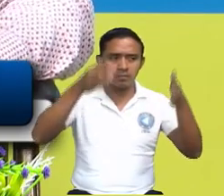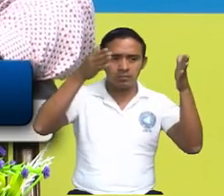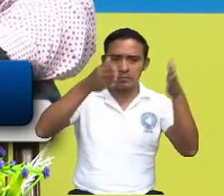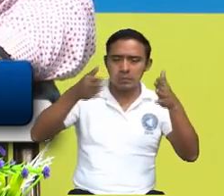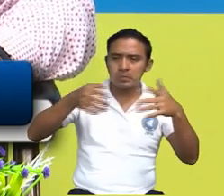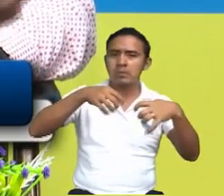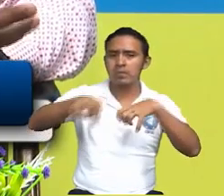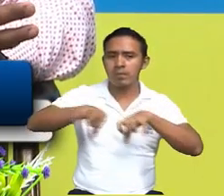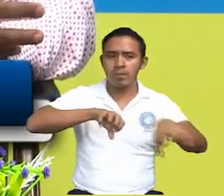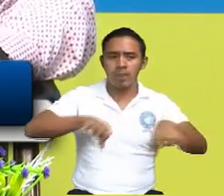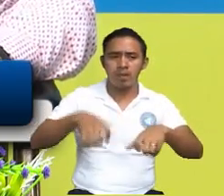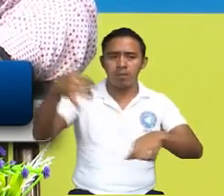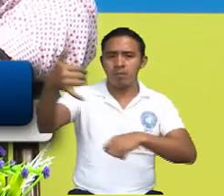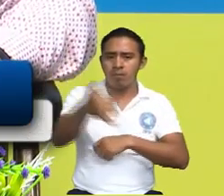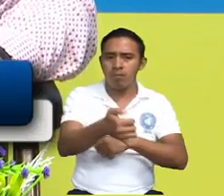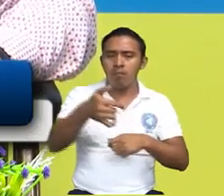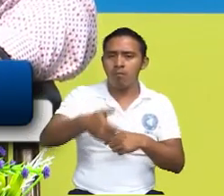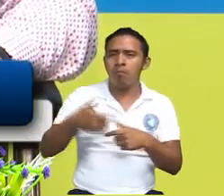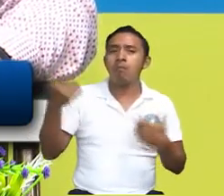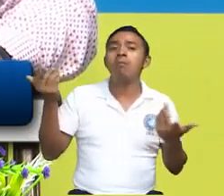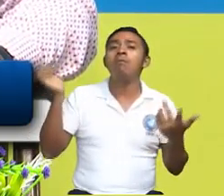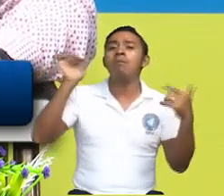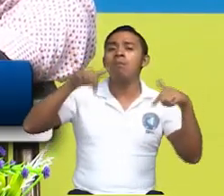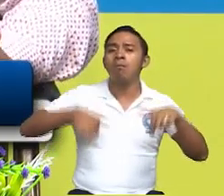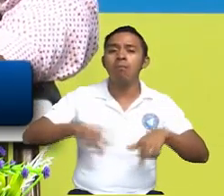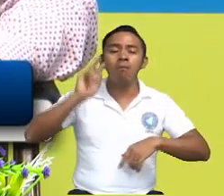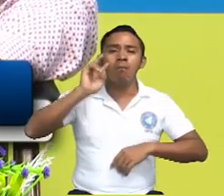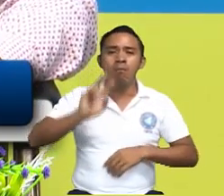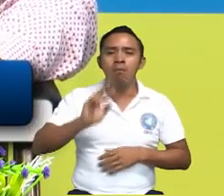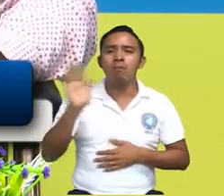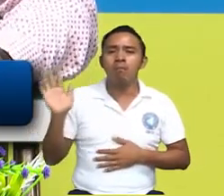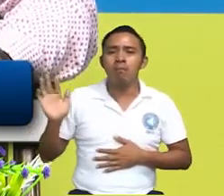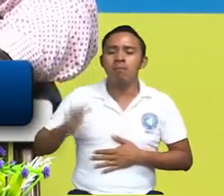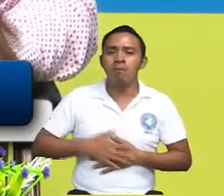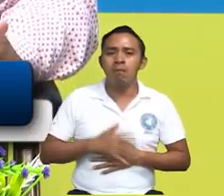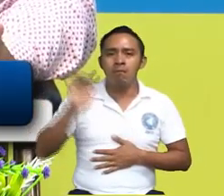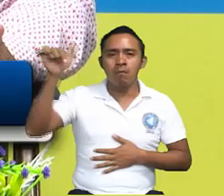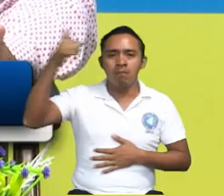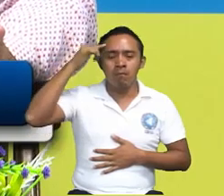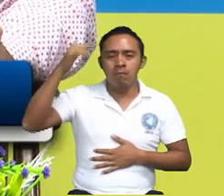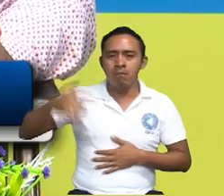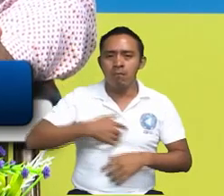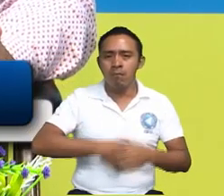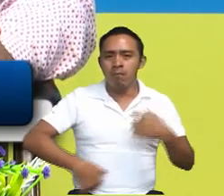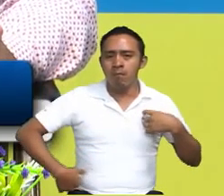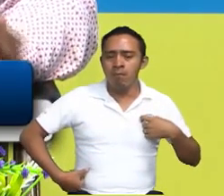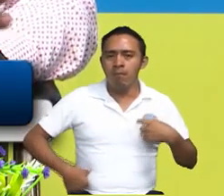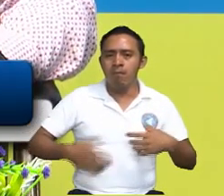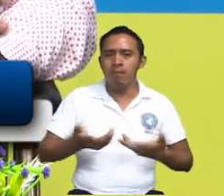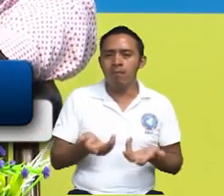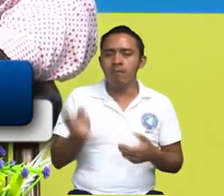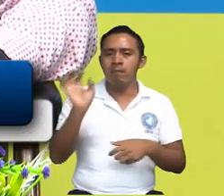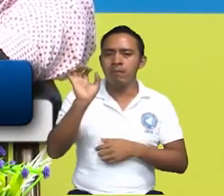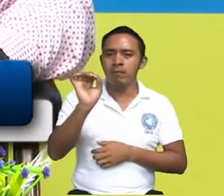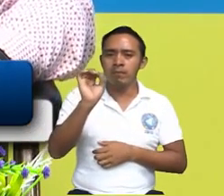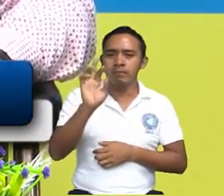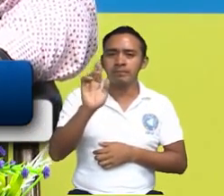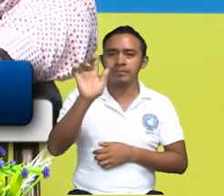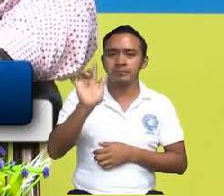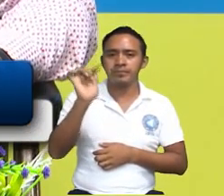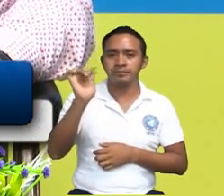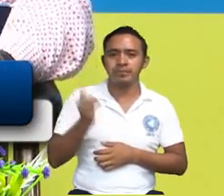jornada de vacunación como la que estamos viendo ahorita con el gobierno del presidente Daniel Ortega, y precisamente que son